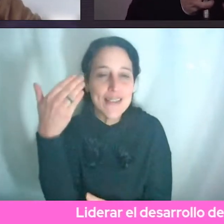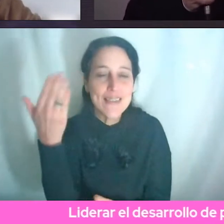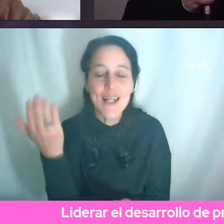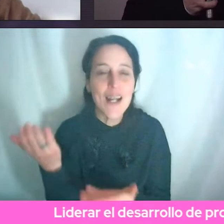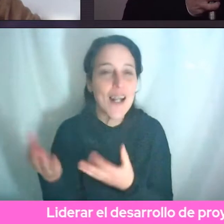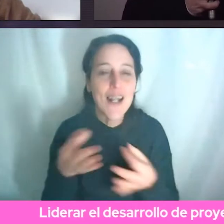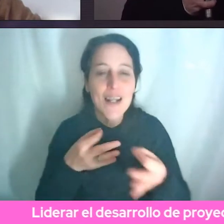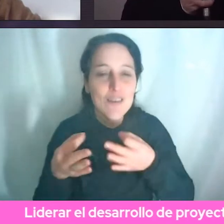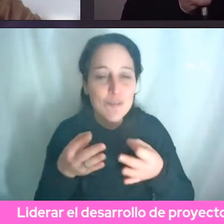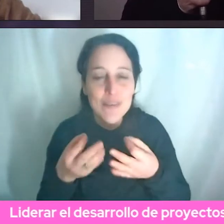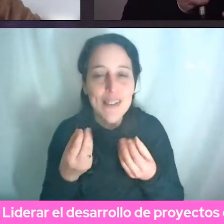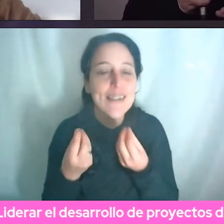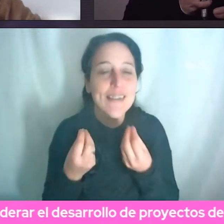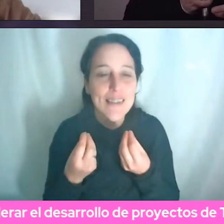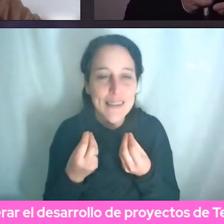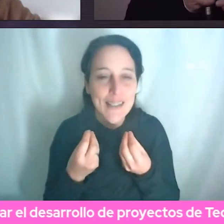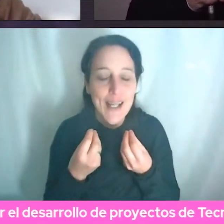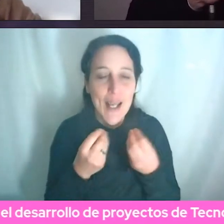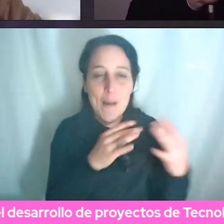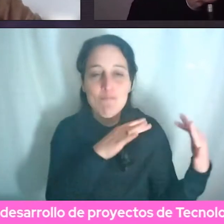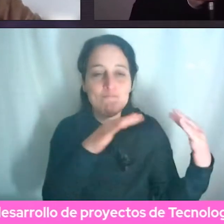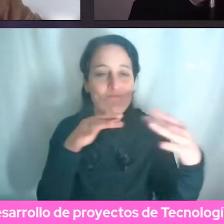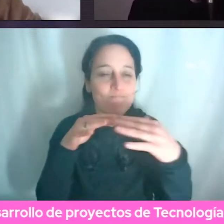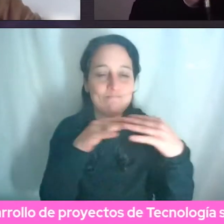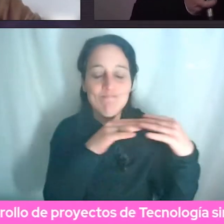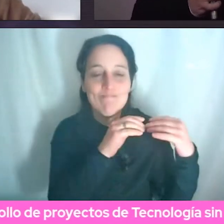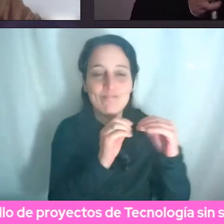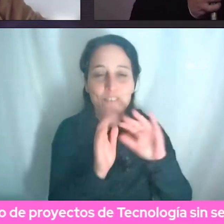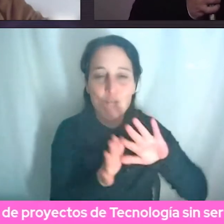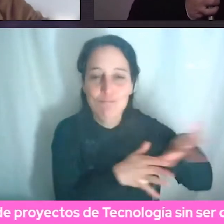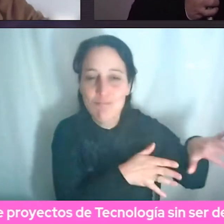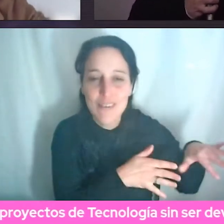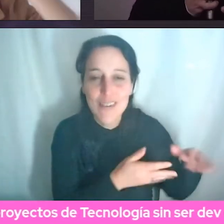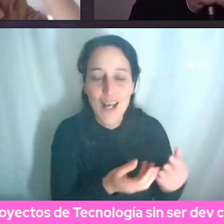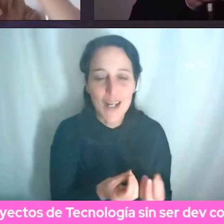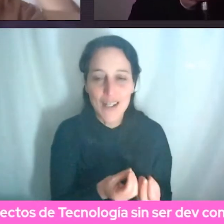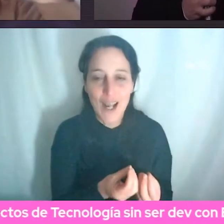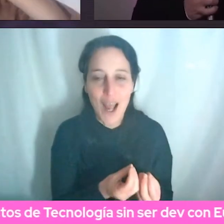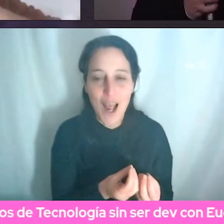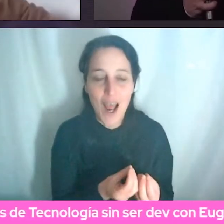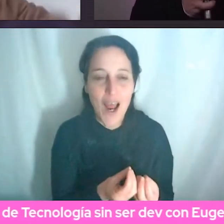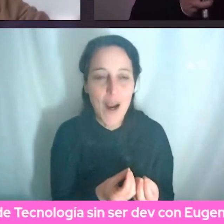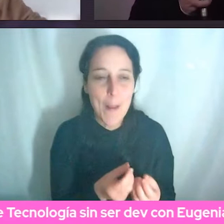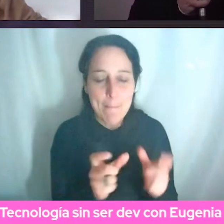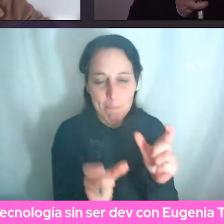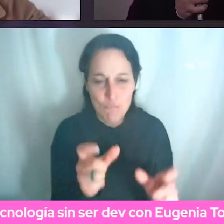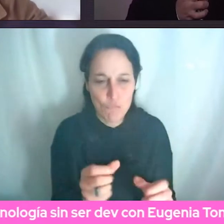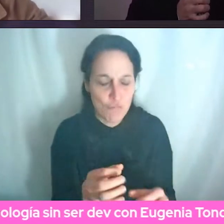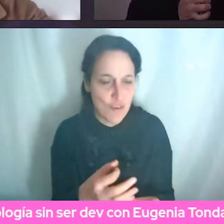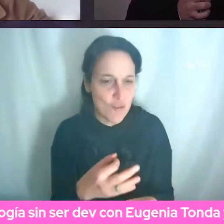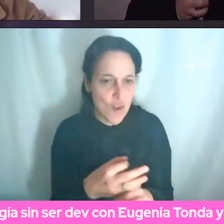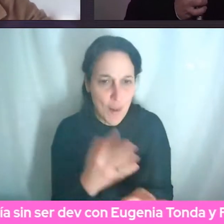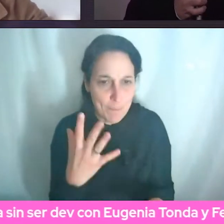ese mito de que hay que ser un perfil súper técnico para llevar proyectos de tecnología adelante,